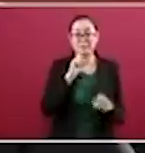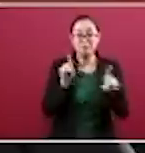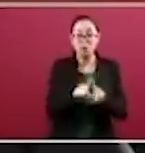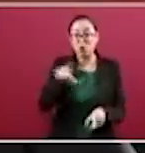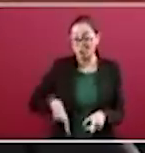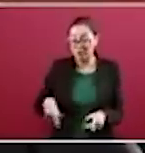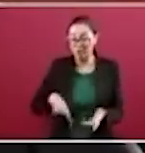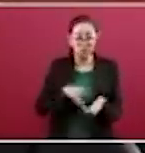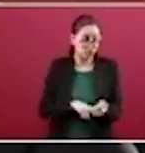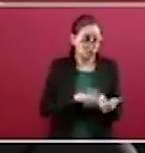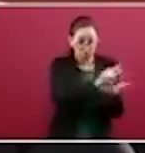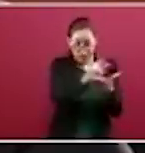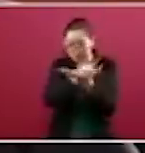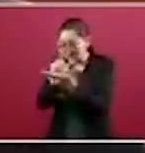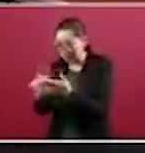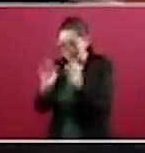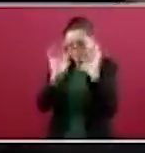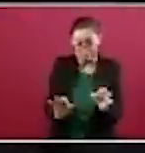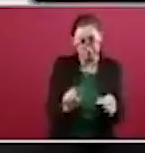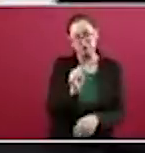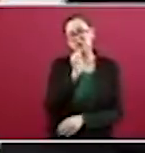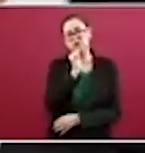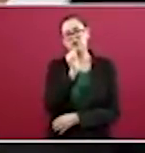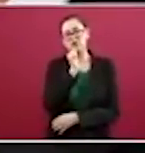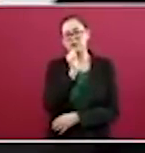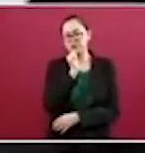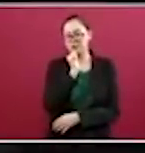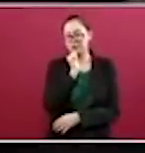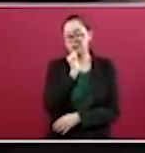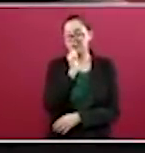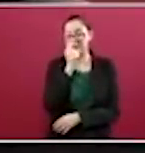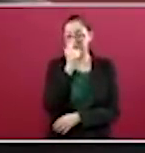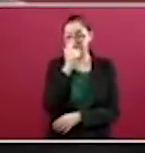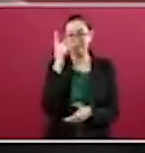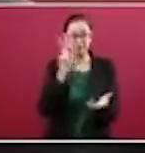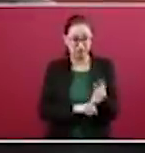gobierno y hay muchos